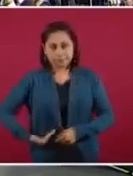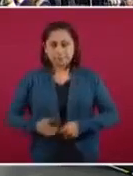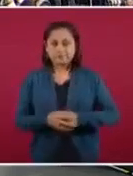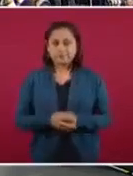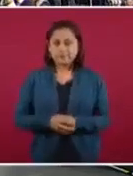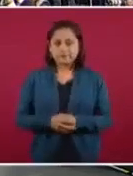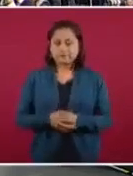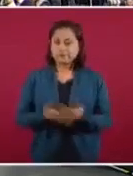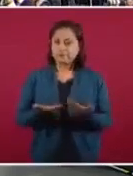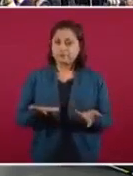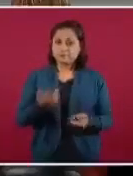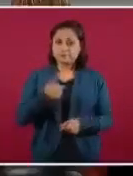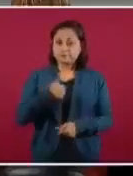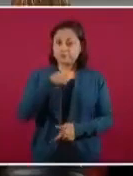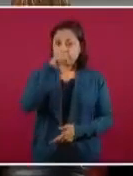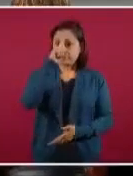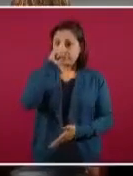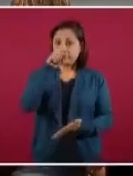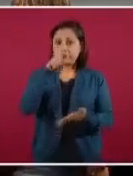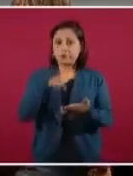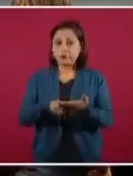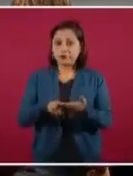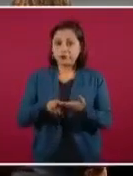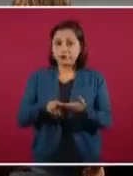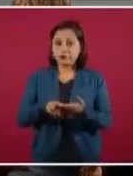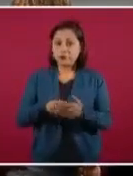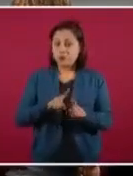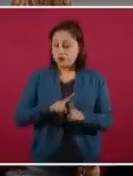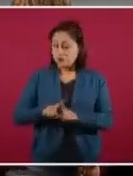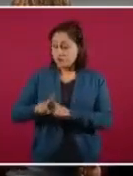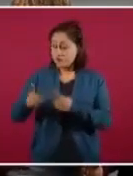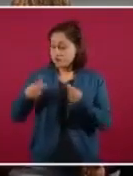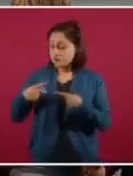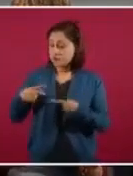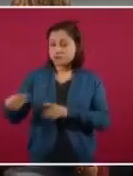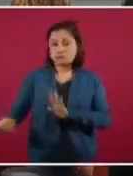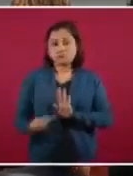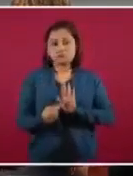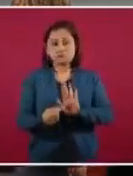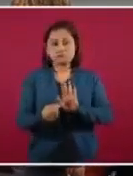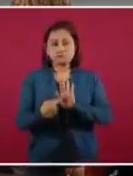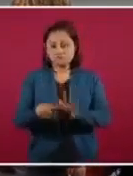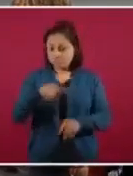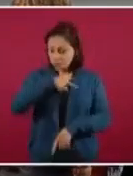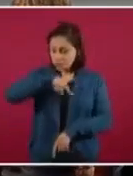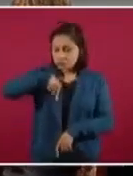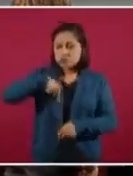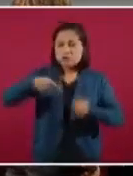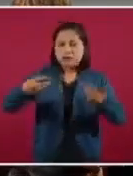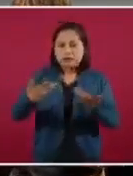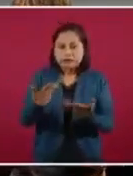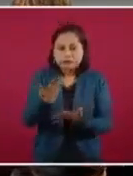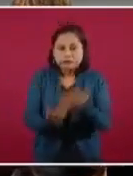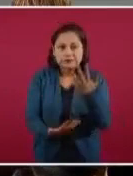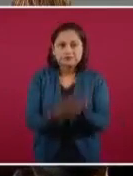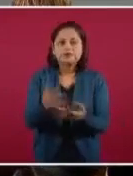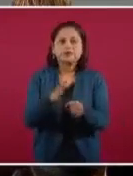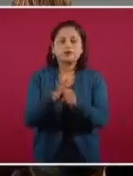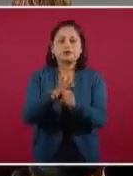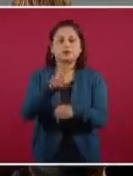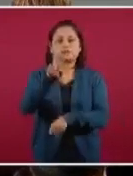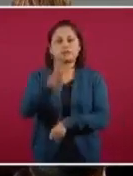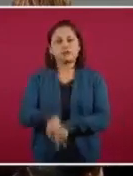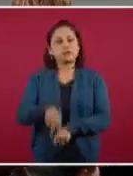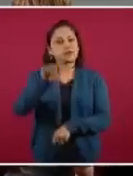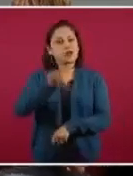Creo que estamos dando cuenta de lo que estamos haciendo. Es de veras la primera oportunidad que tengo de conmemorar